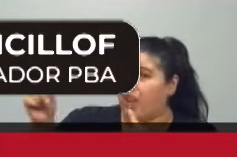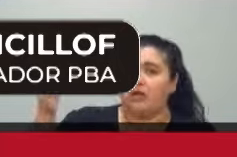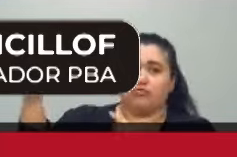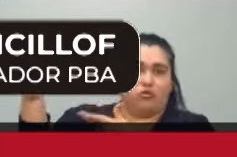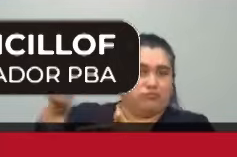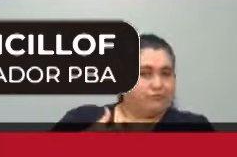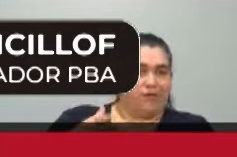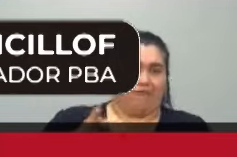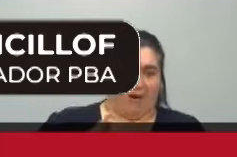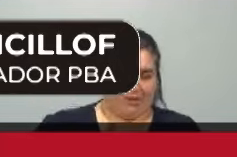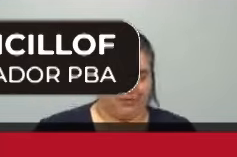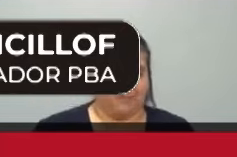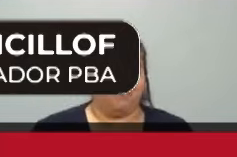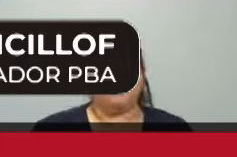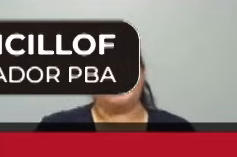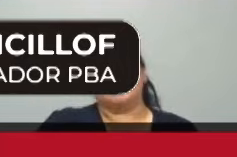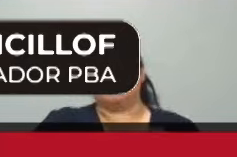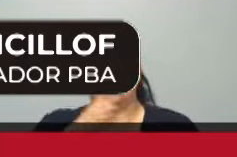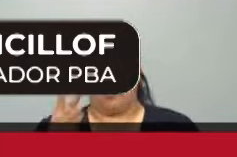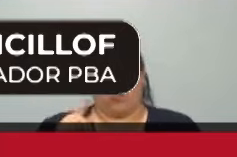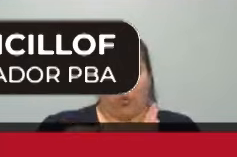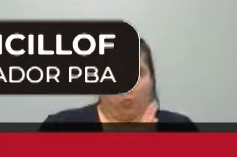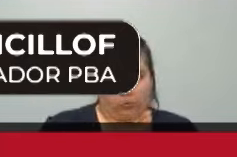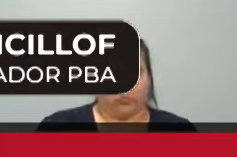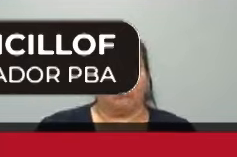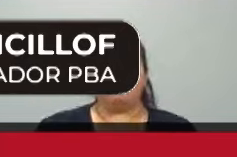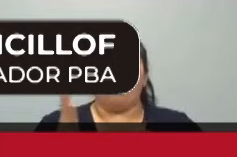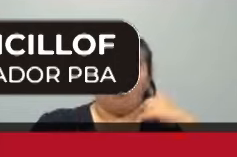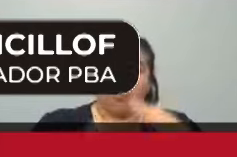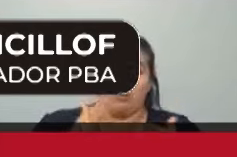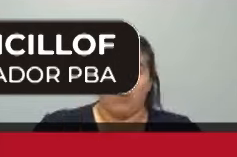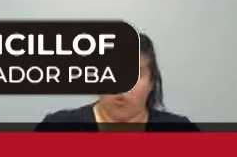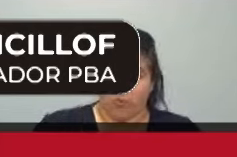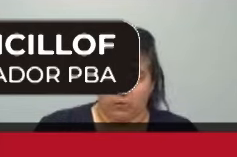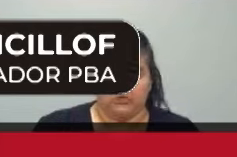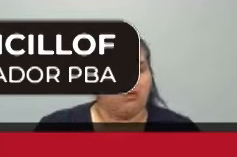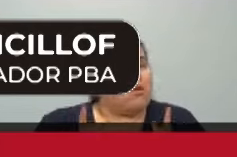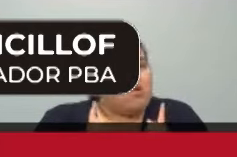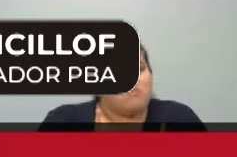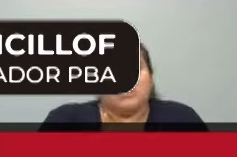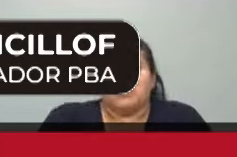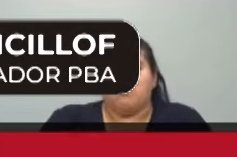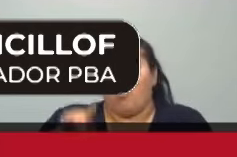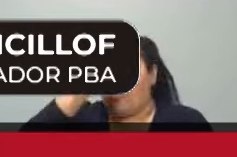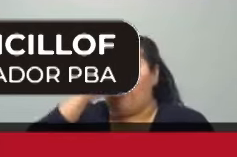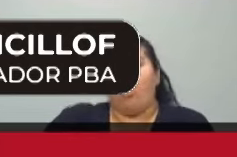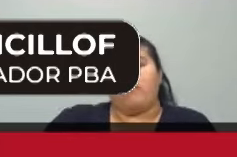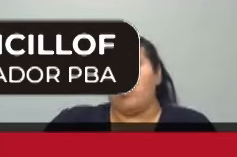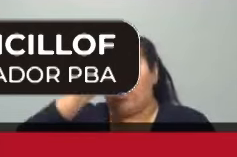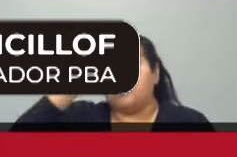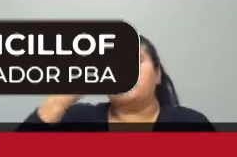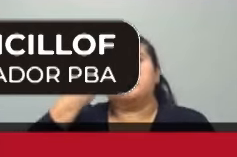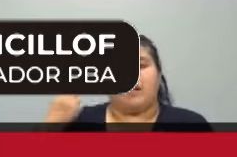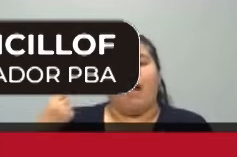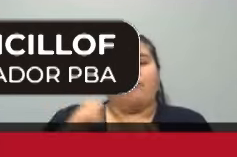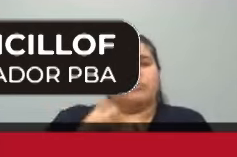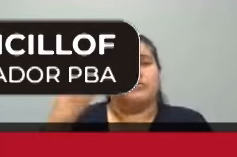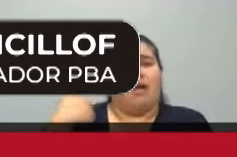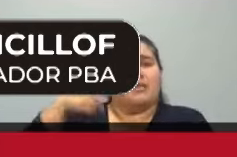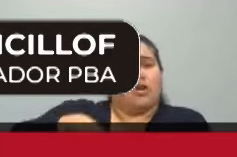luego, segundo punto, obra pública. La obra pública es lo mismo, el gobierno nacional tiene firmados